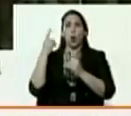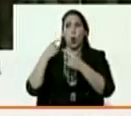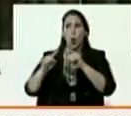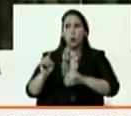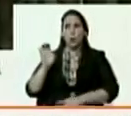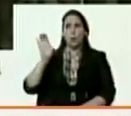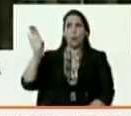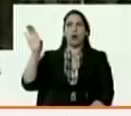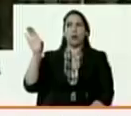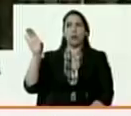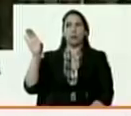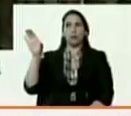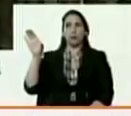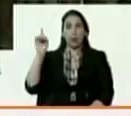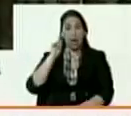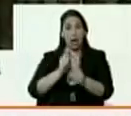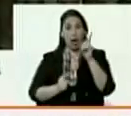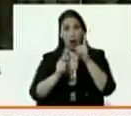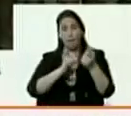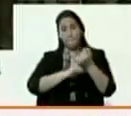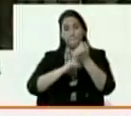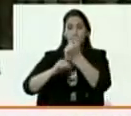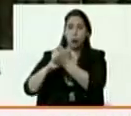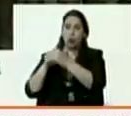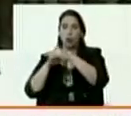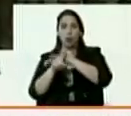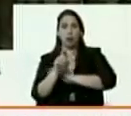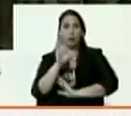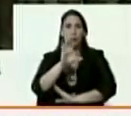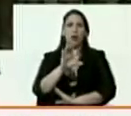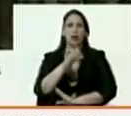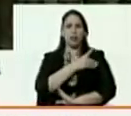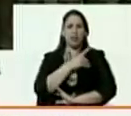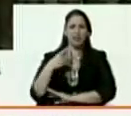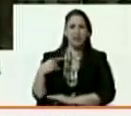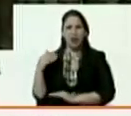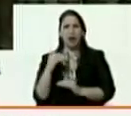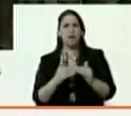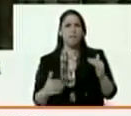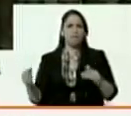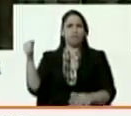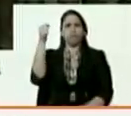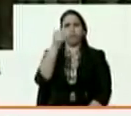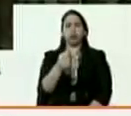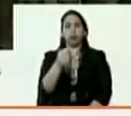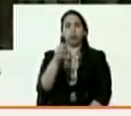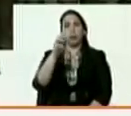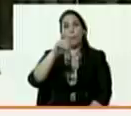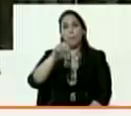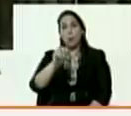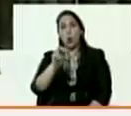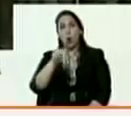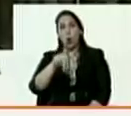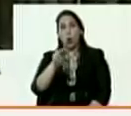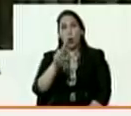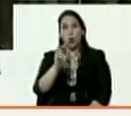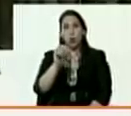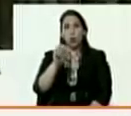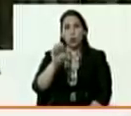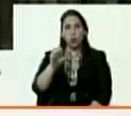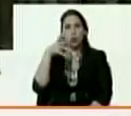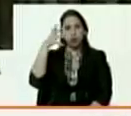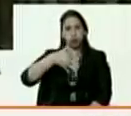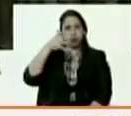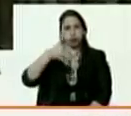extranjeras que con algunos apoyos internos desean imponer la doctrina Monroe, la cual